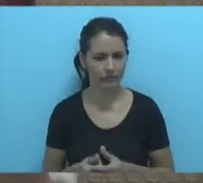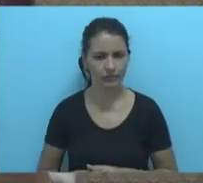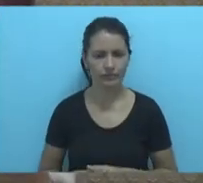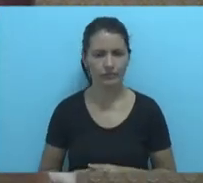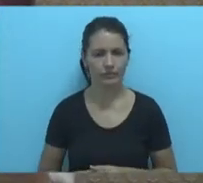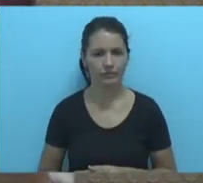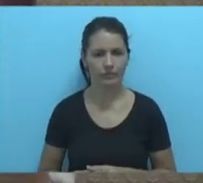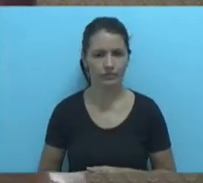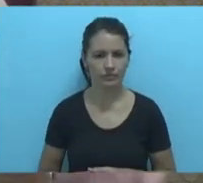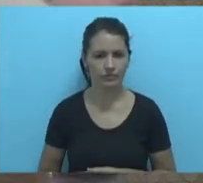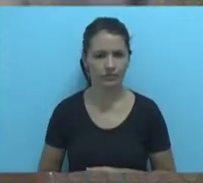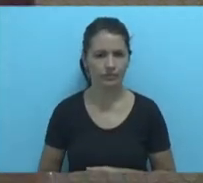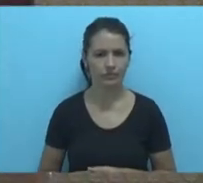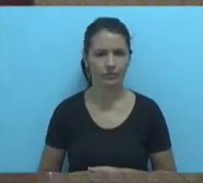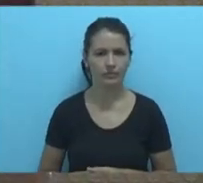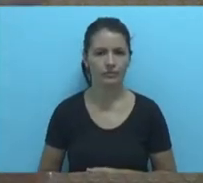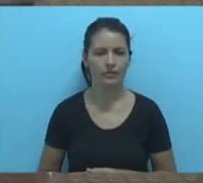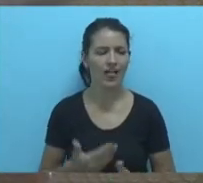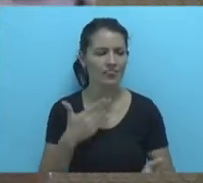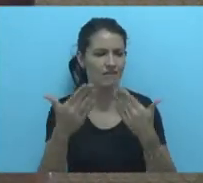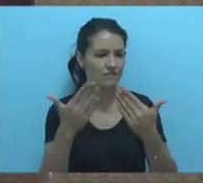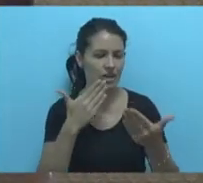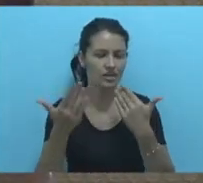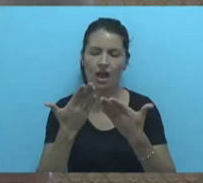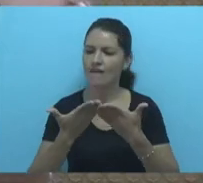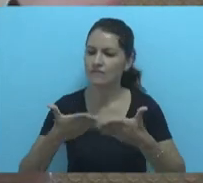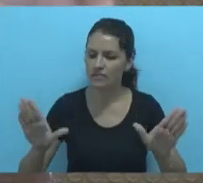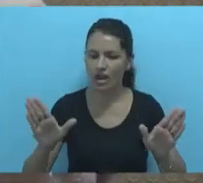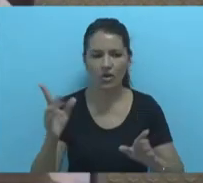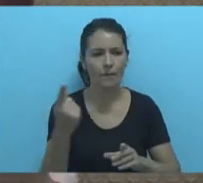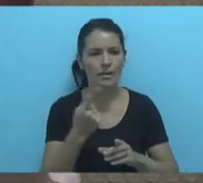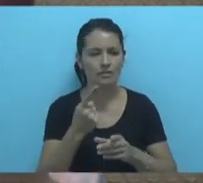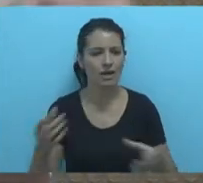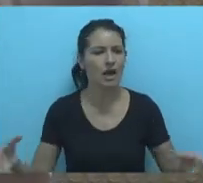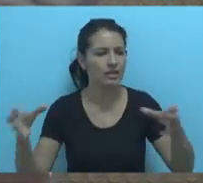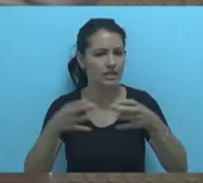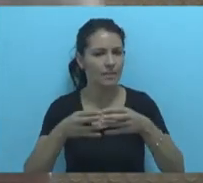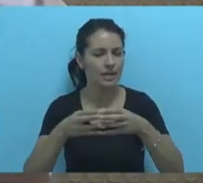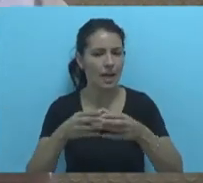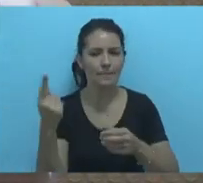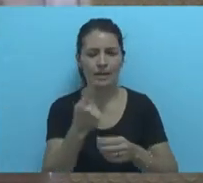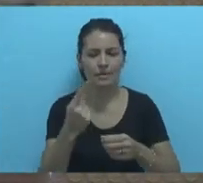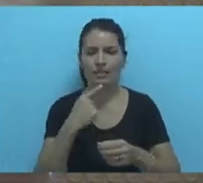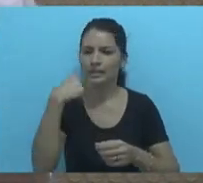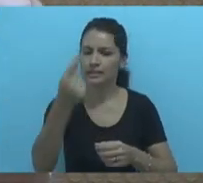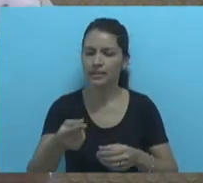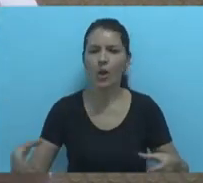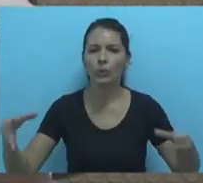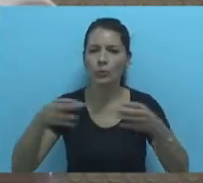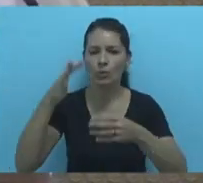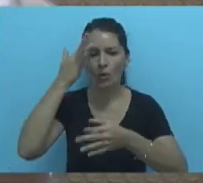nos jugamos por esta cuestión de la democracia, es hacer un debate abierto en la primera asamblea que tengamos para decirle a los